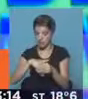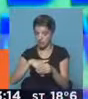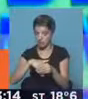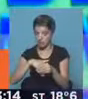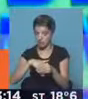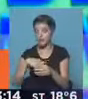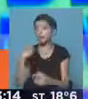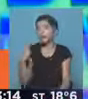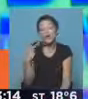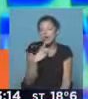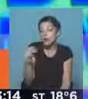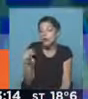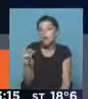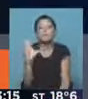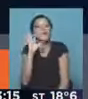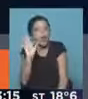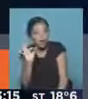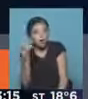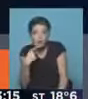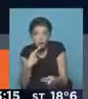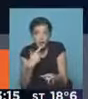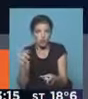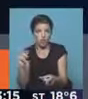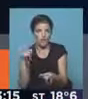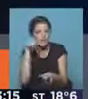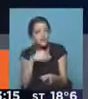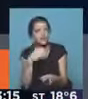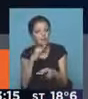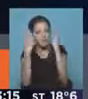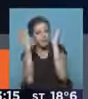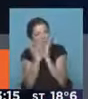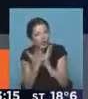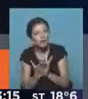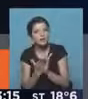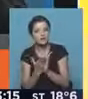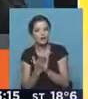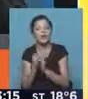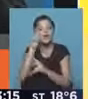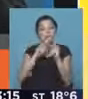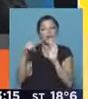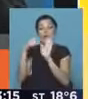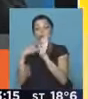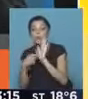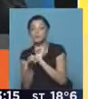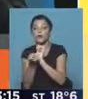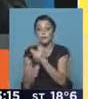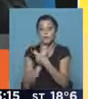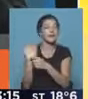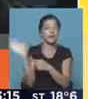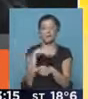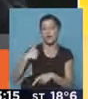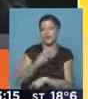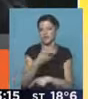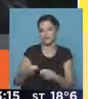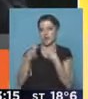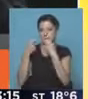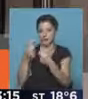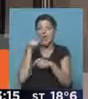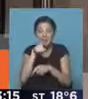que se oponen, debe haber buenos motivos, y esos buenos motivos hay que procesarlos de otro modo y elaborar un acuerdo que pueda ser acompañado. Esa es la tarea de la representación